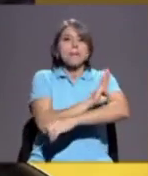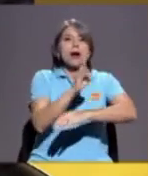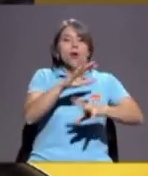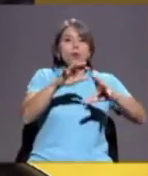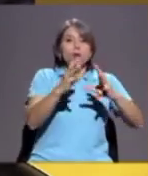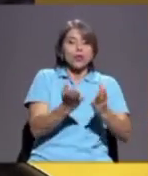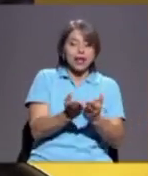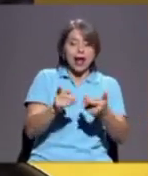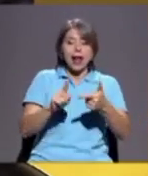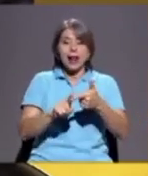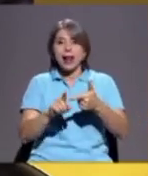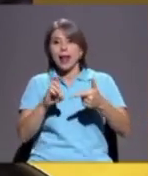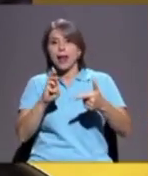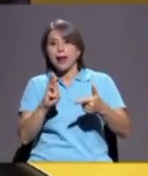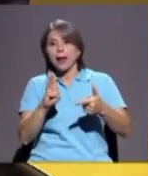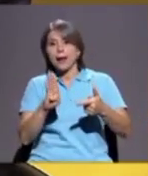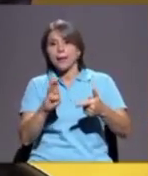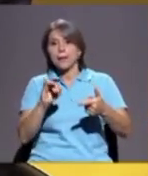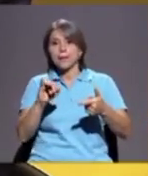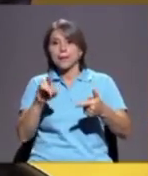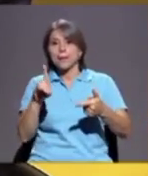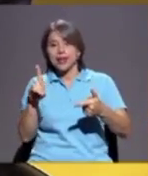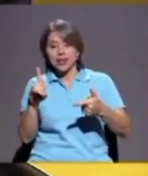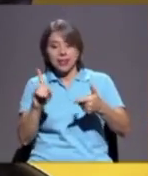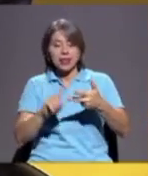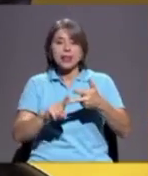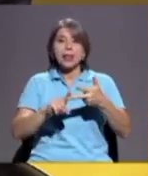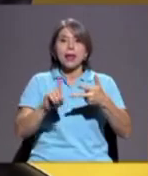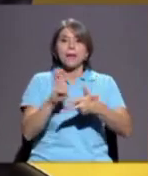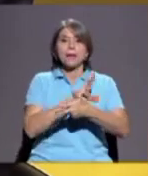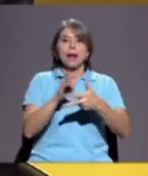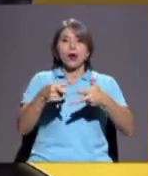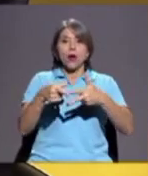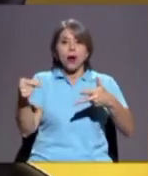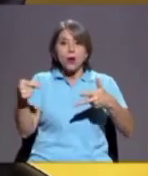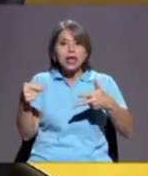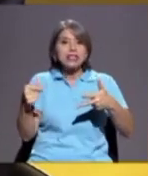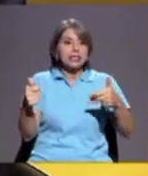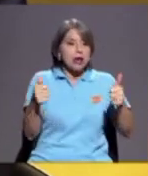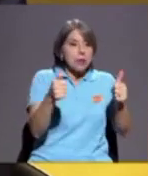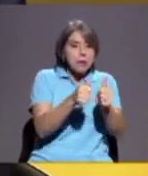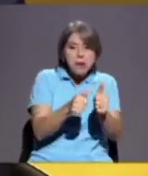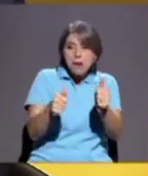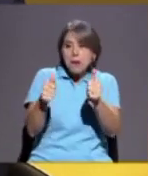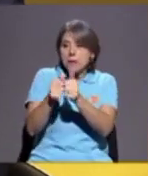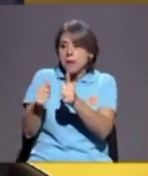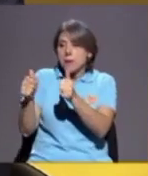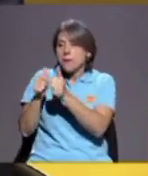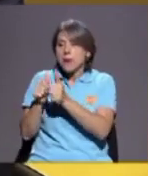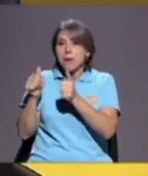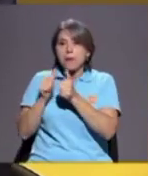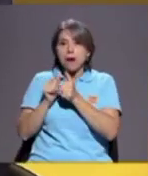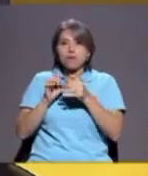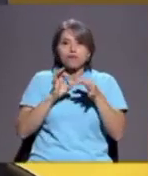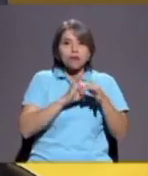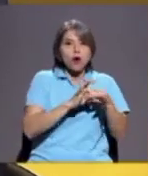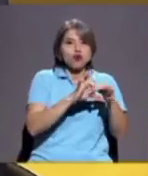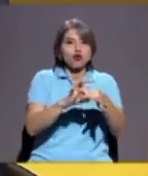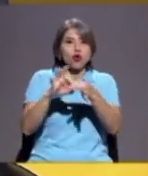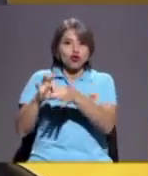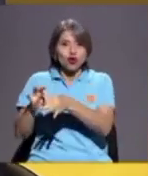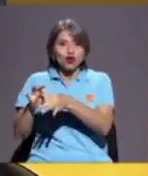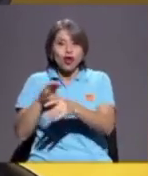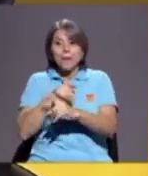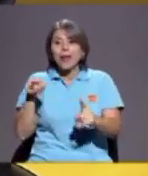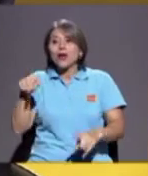Desarrollo, el Banco japonés, etcétera, comienzan a buscar socios, pero esos socios pues, se convierten en donantes